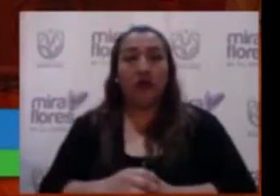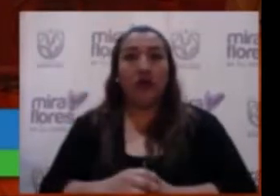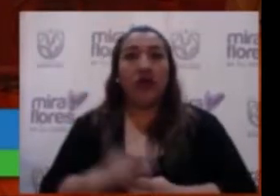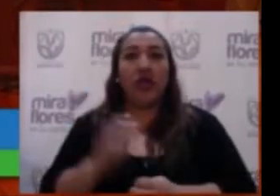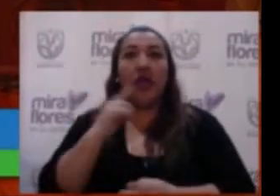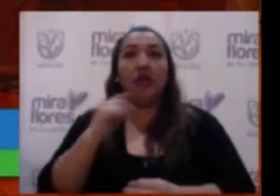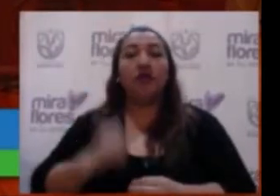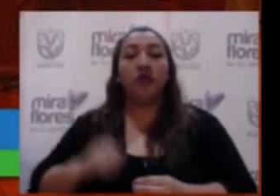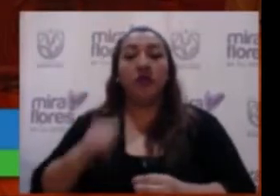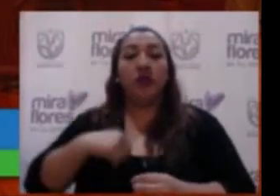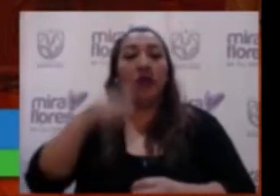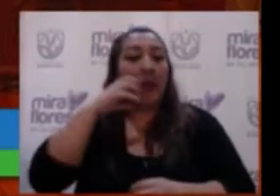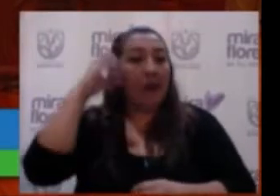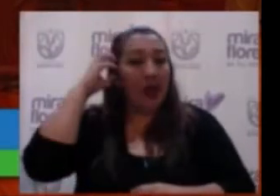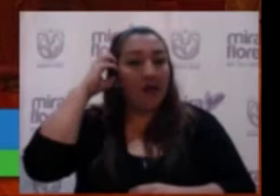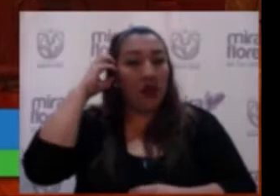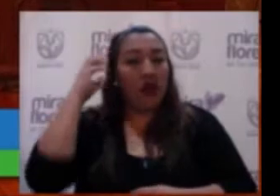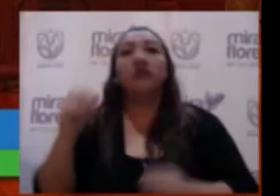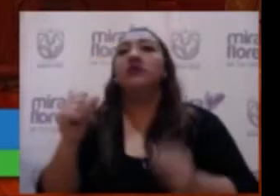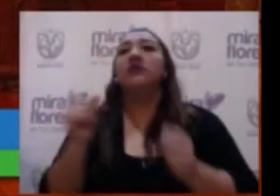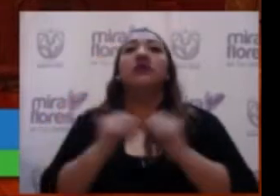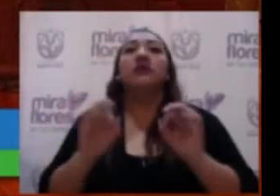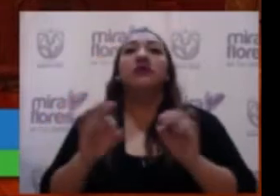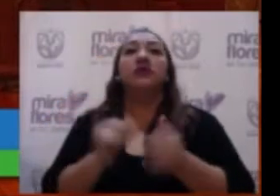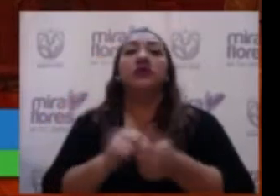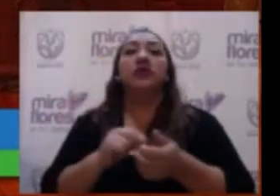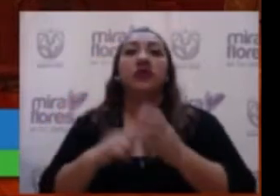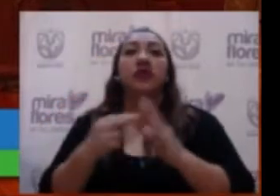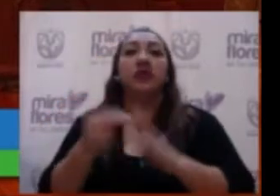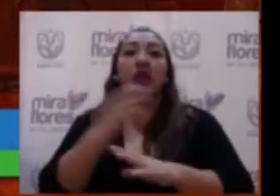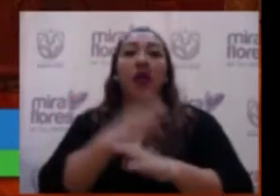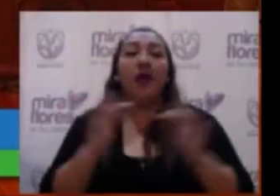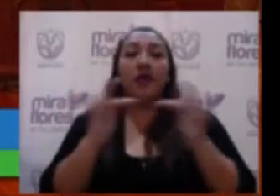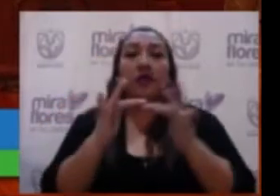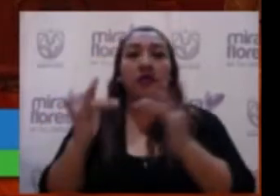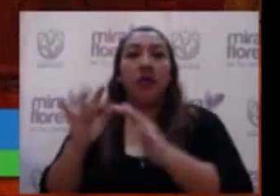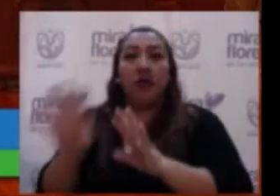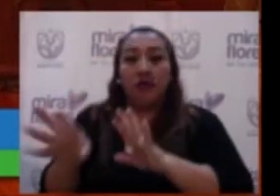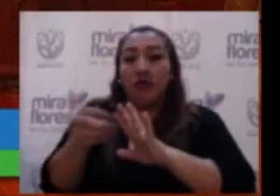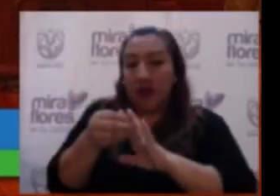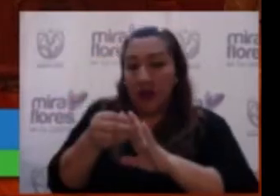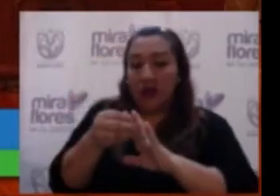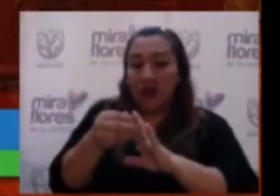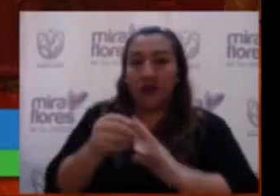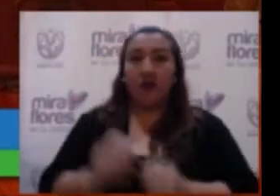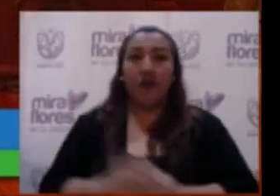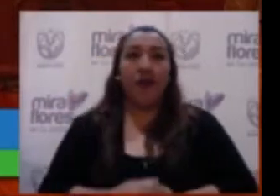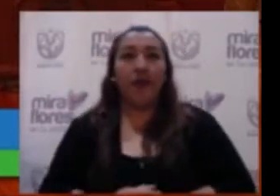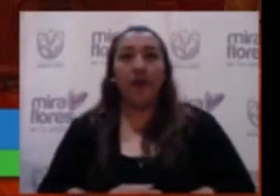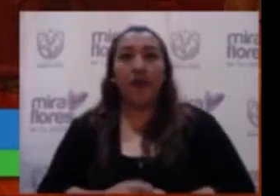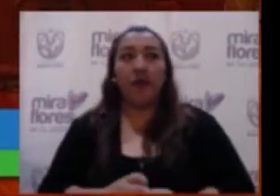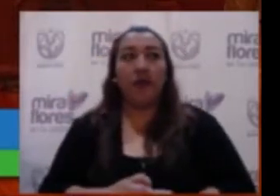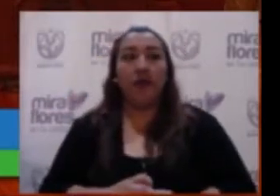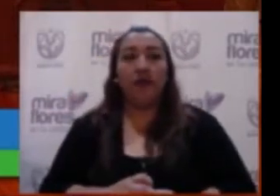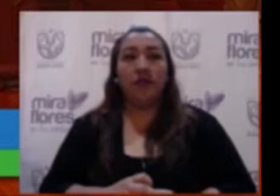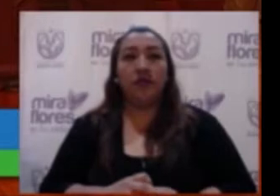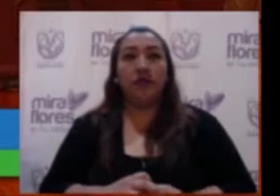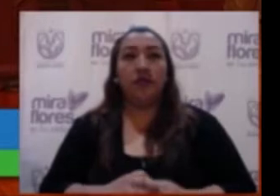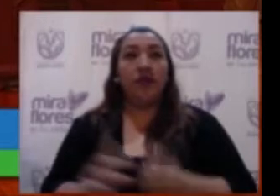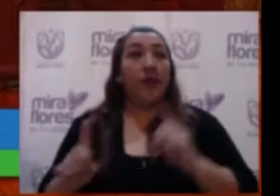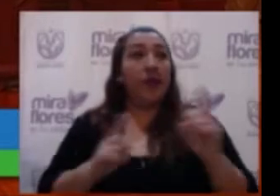la Municipalidad de Miraflores, el mismo que como anexo forma parte integrante del presente acuerdo. Al